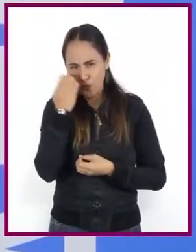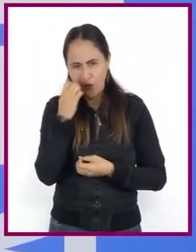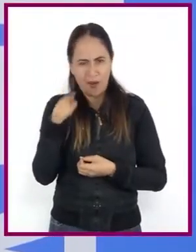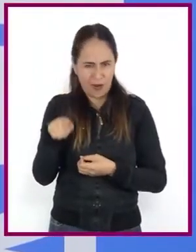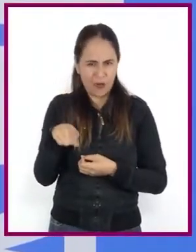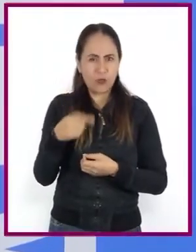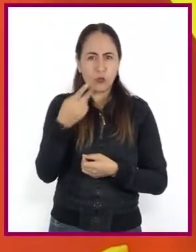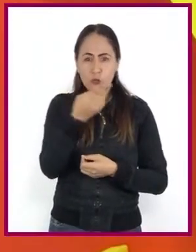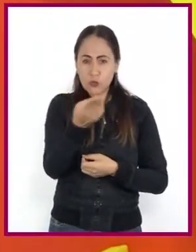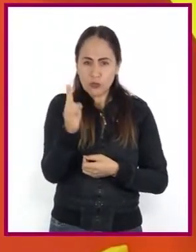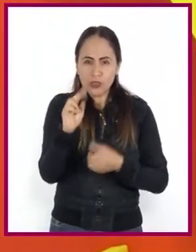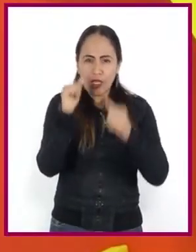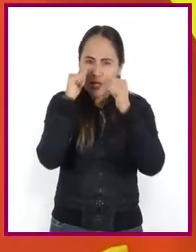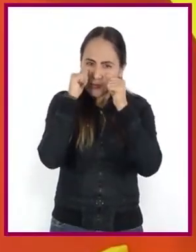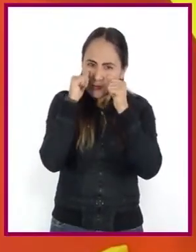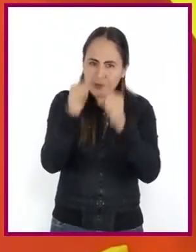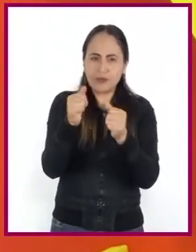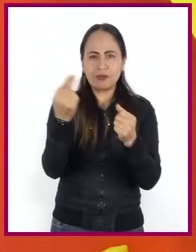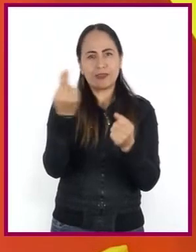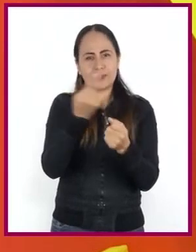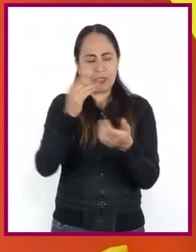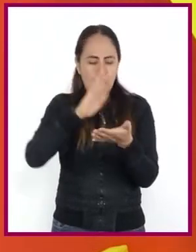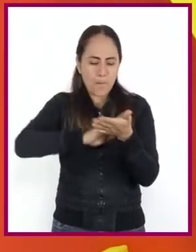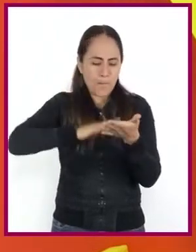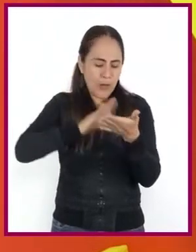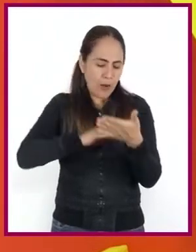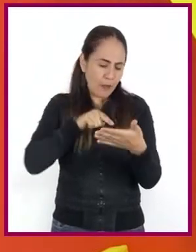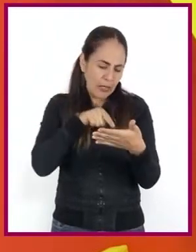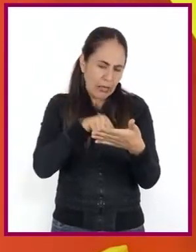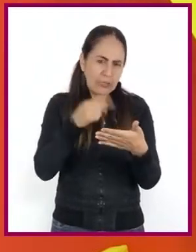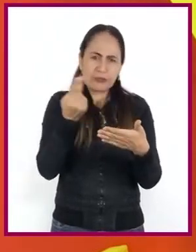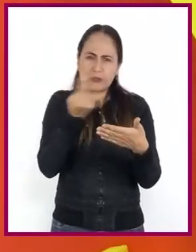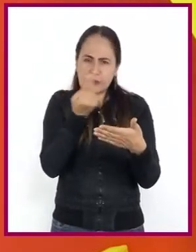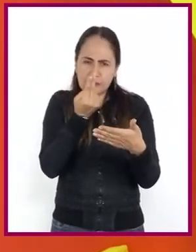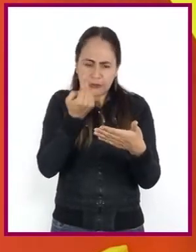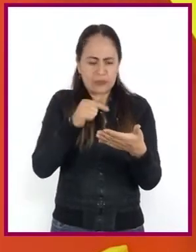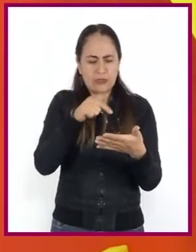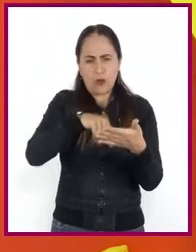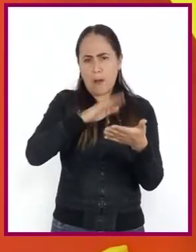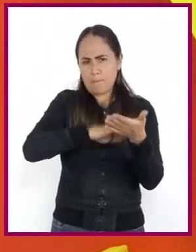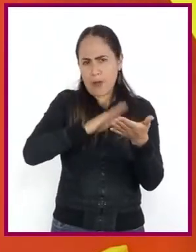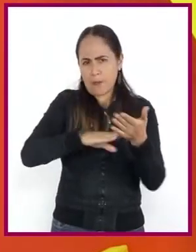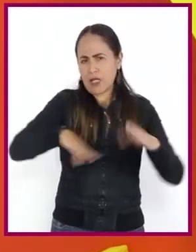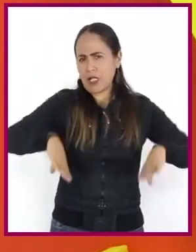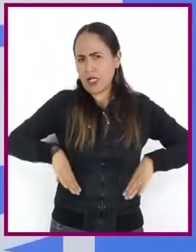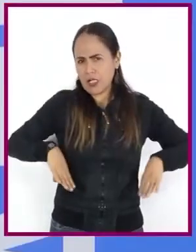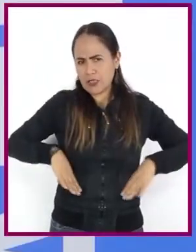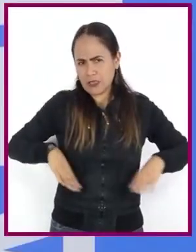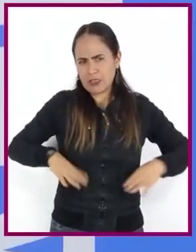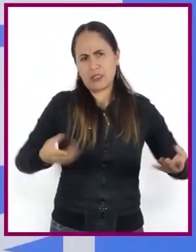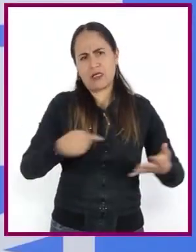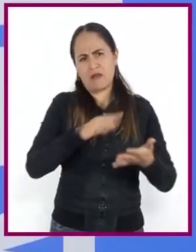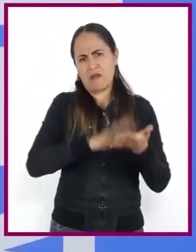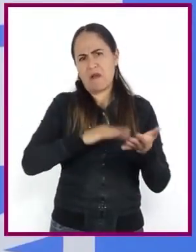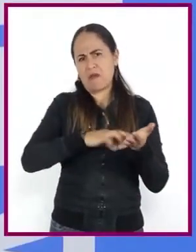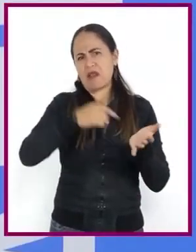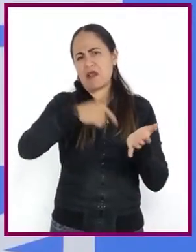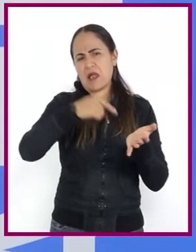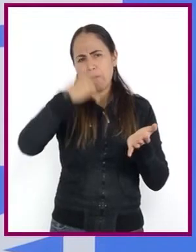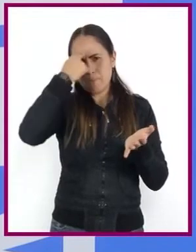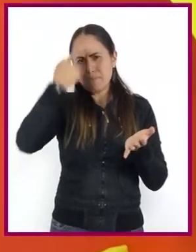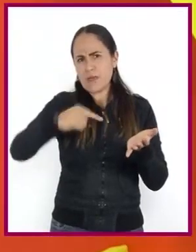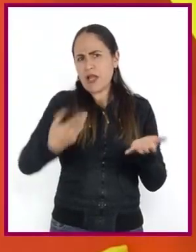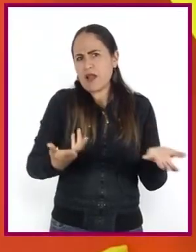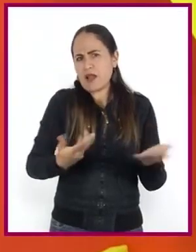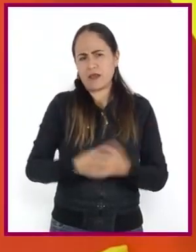poner atención a la documentación que se necesita, sus características y su función para realizar con éxito